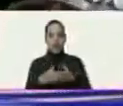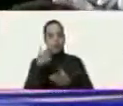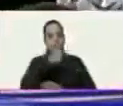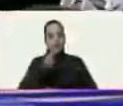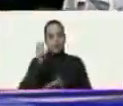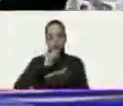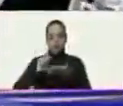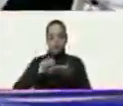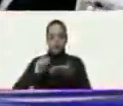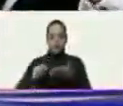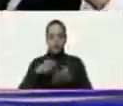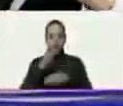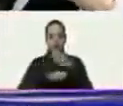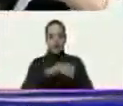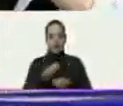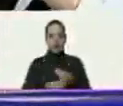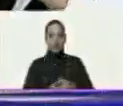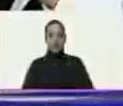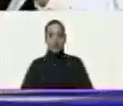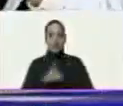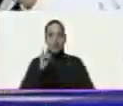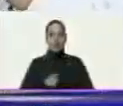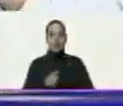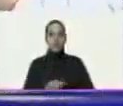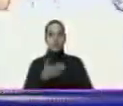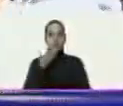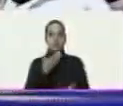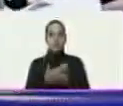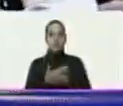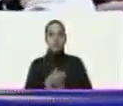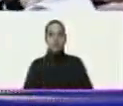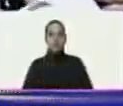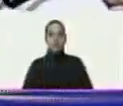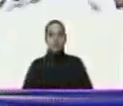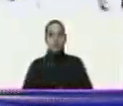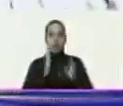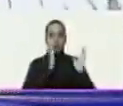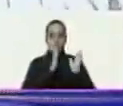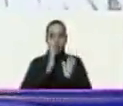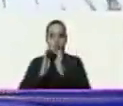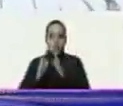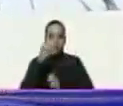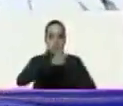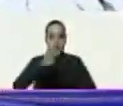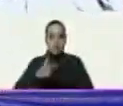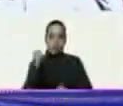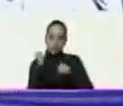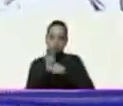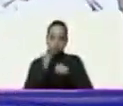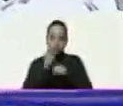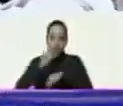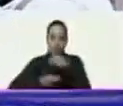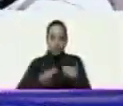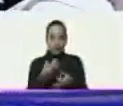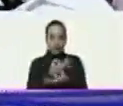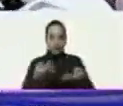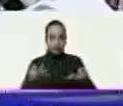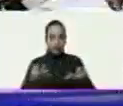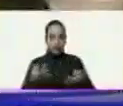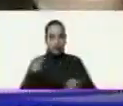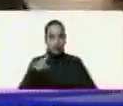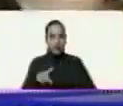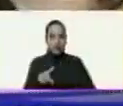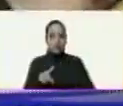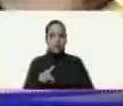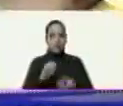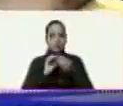escritores presentes. También doy las gracias a los organizadores que trabajaron duro para hacer posible la gestión